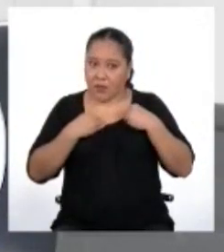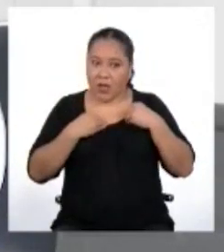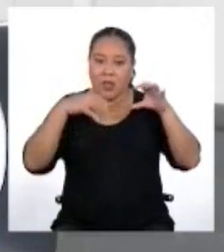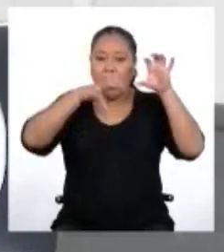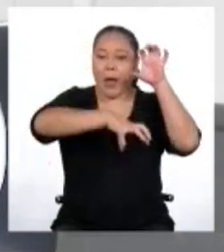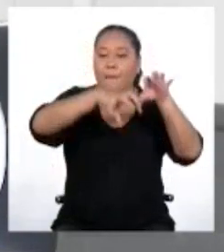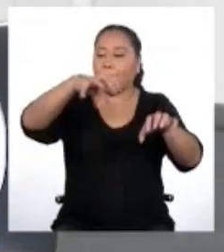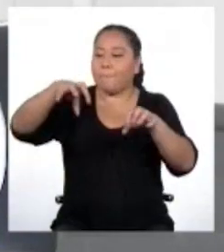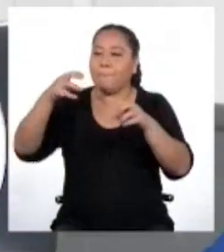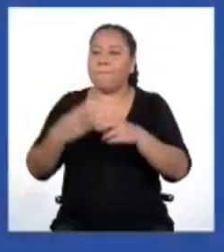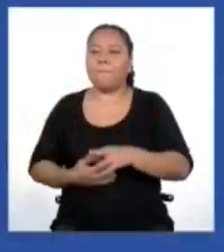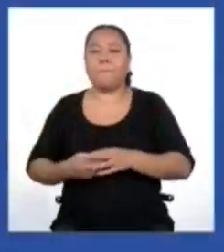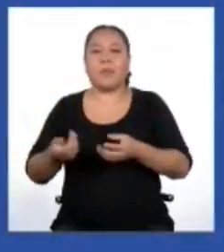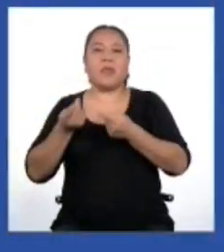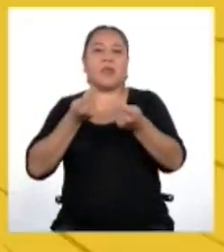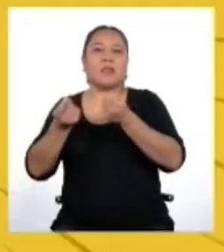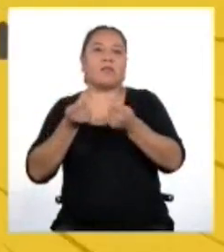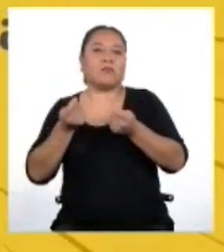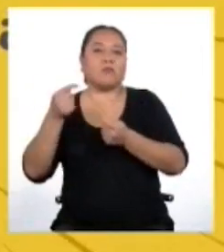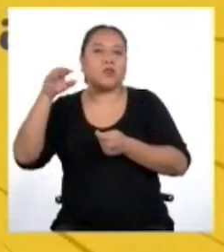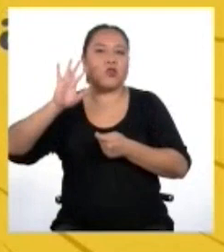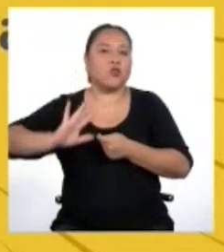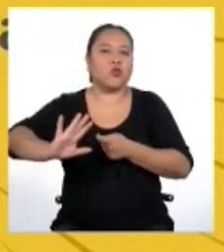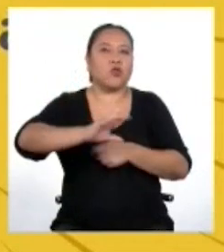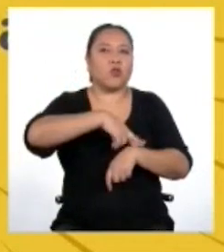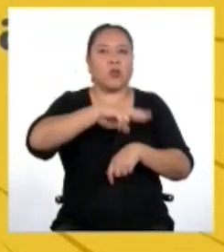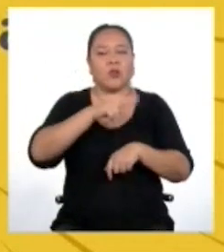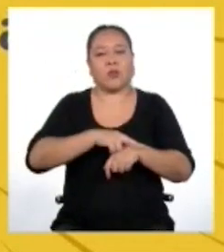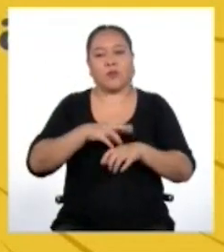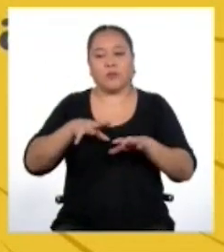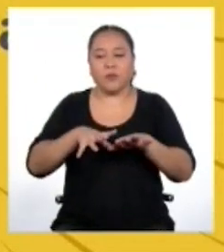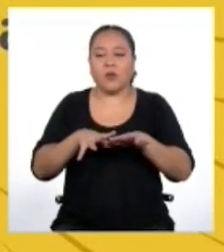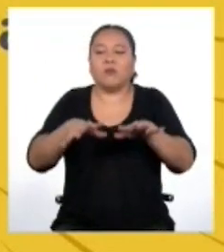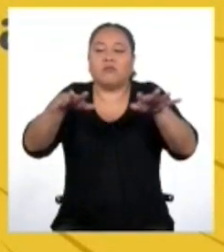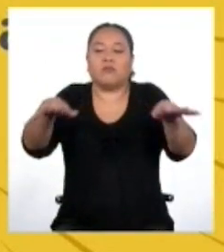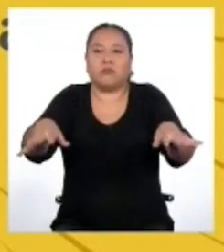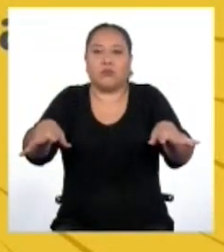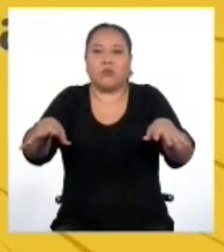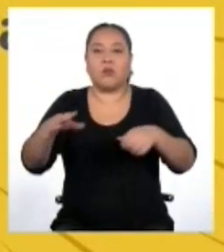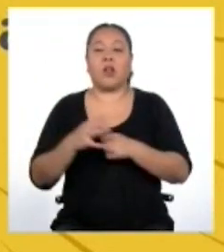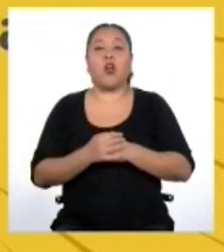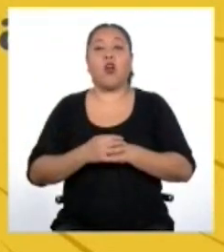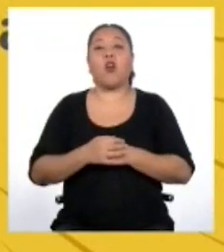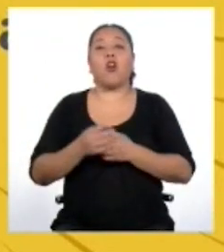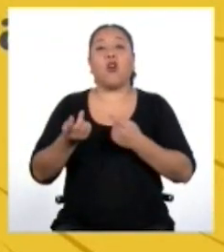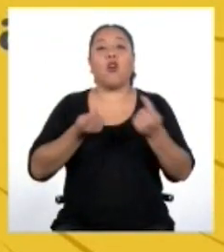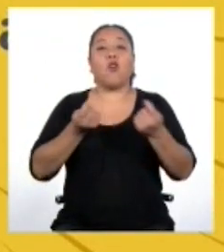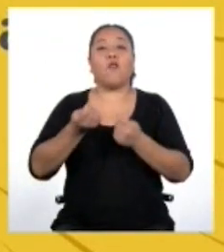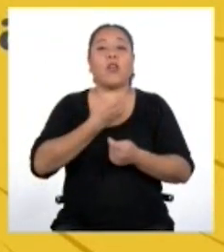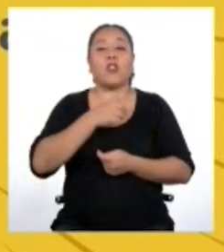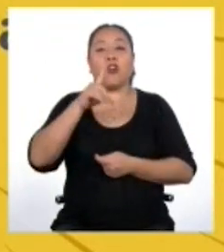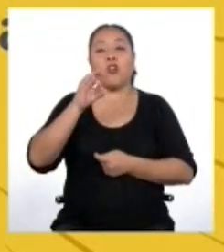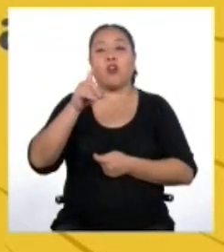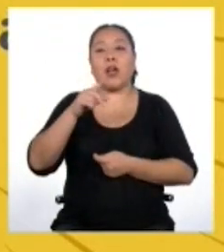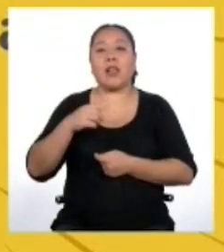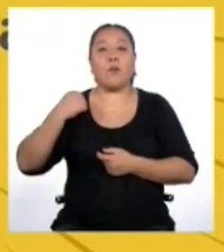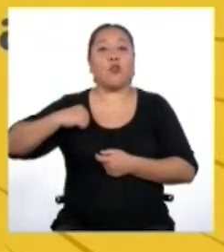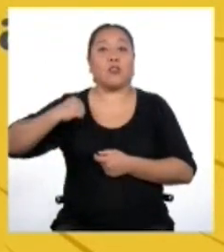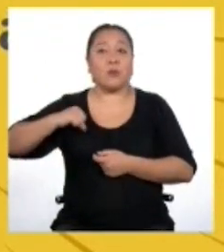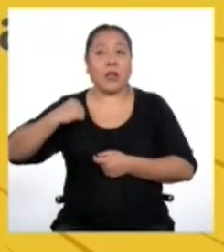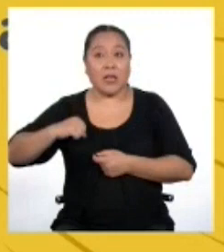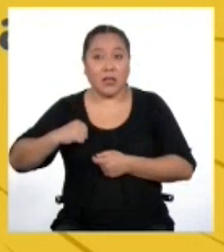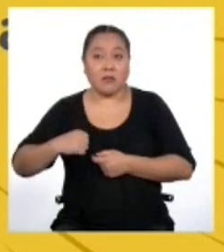veo. ¿Y qué es de los gobiernos locales? Los gobiernos locales son las municipalidades, tanto provinciales